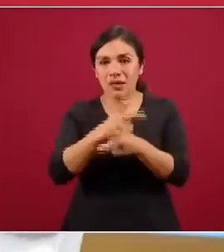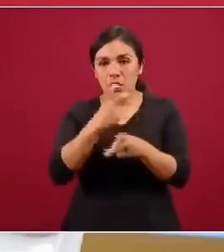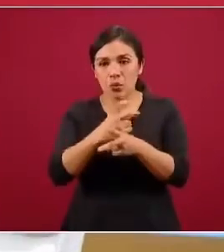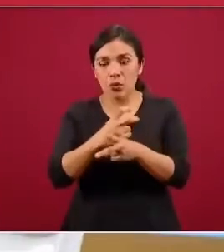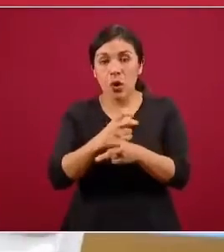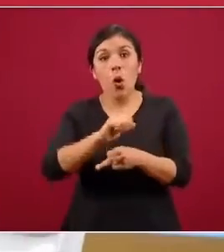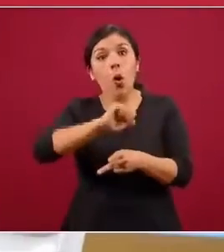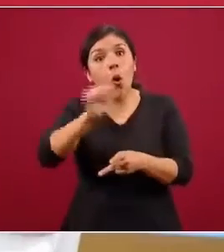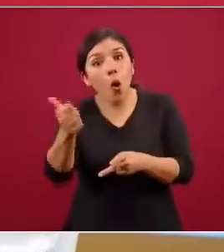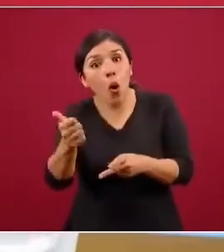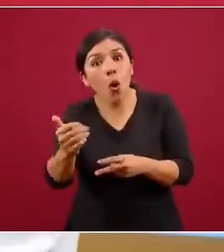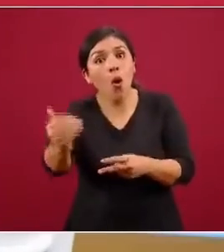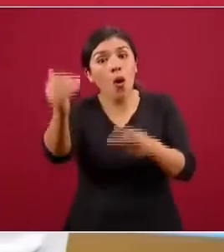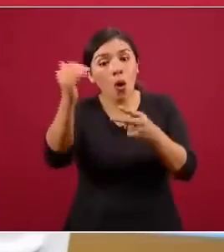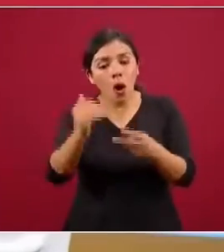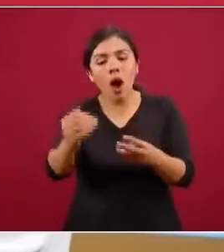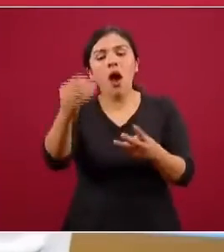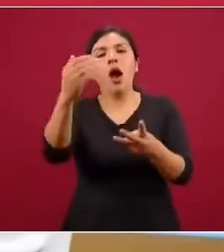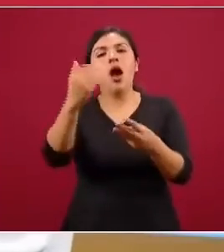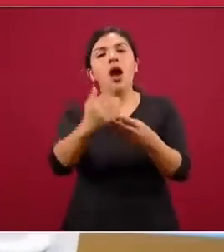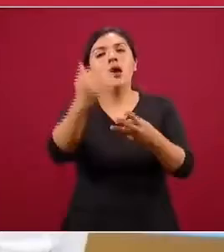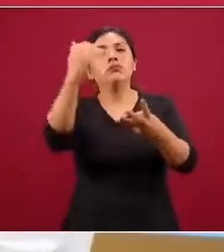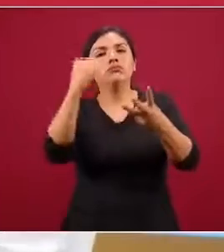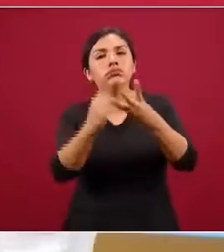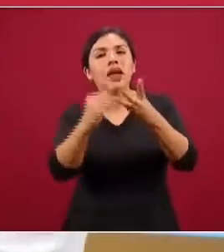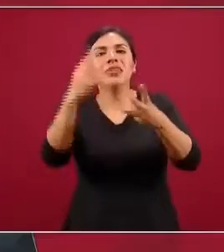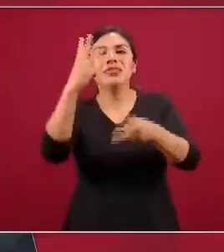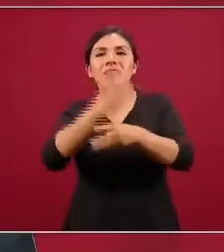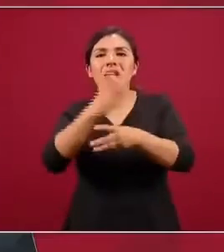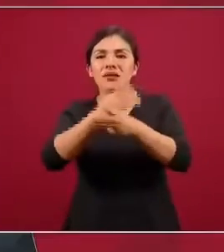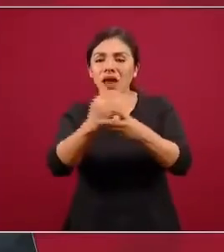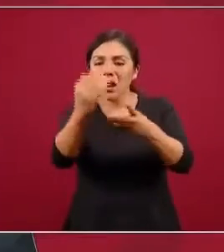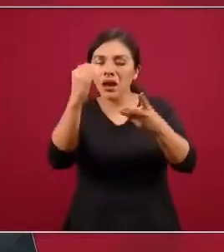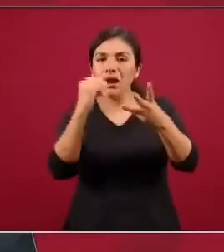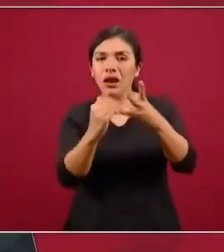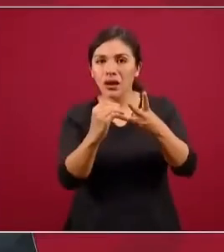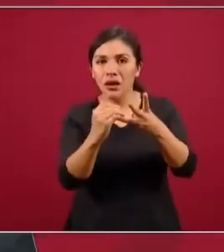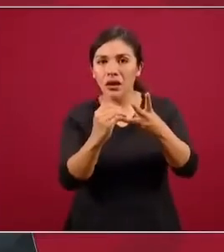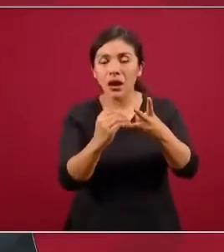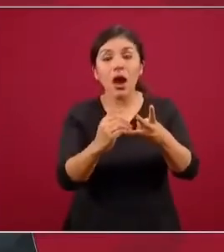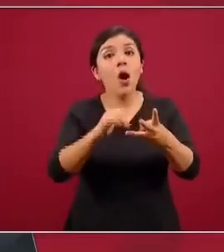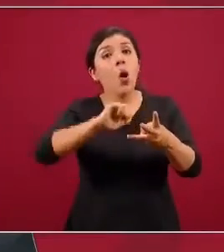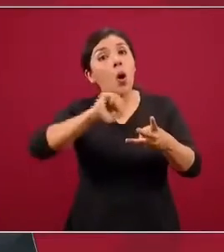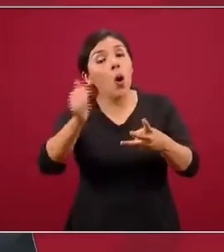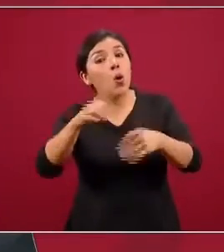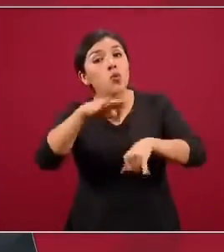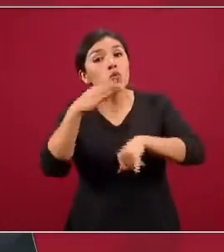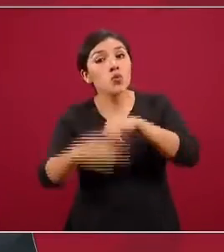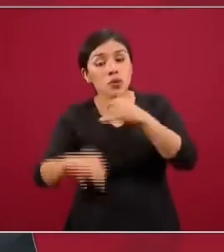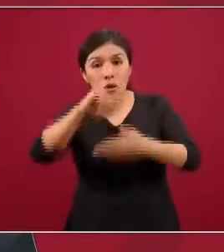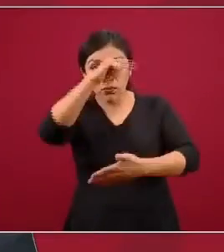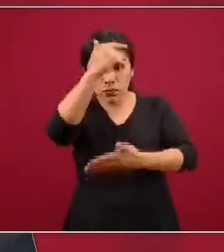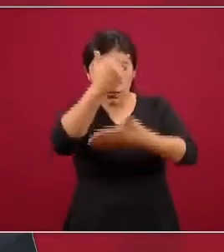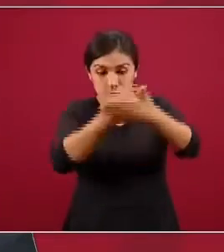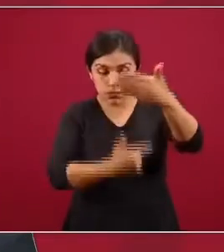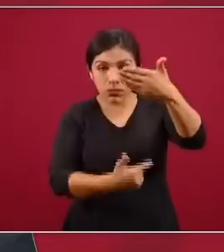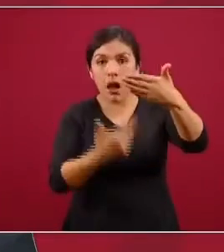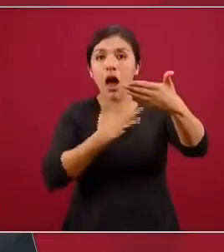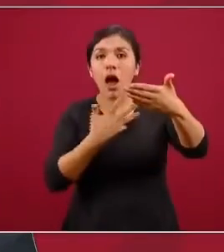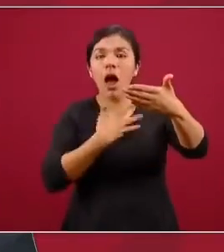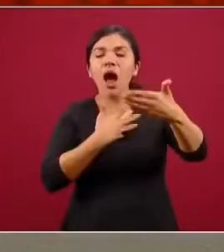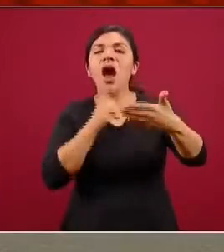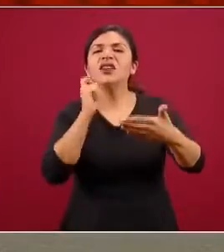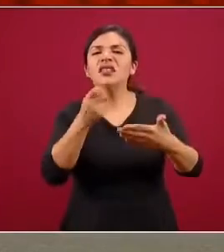Y algo llevó a que ocurriera esa segunda causa y es la tercera causa. Y al final de la lista aparece lo